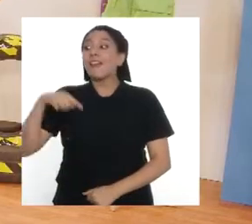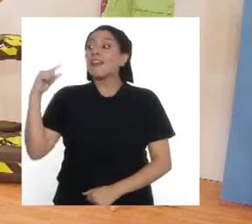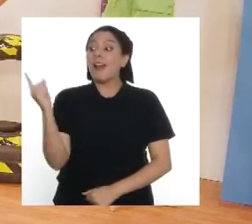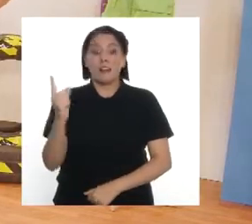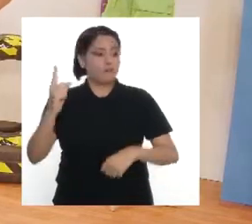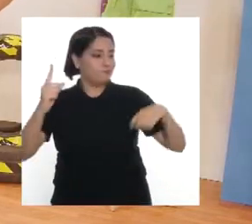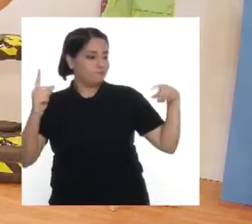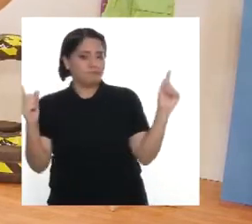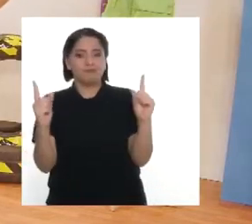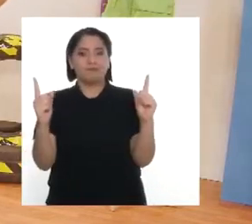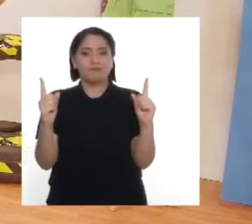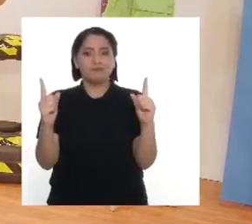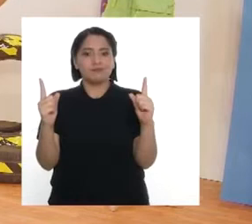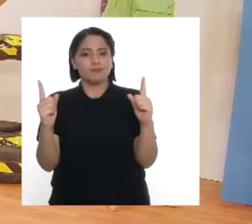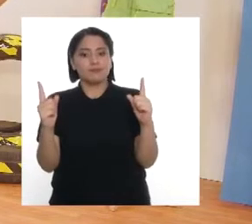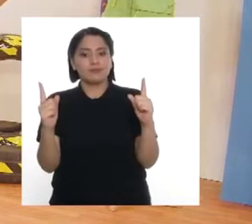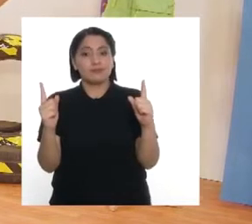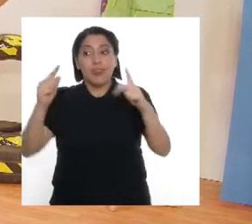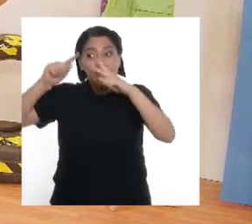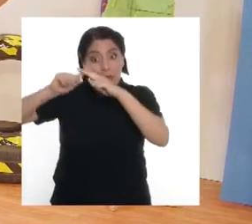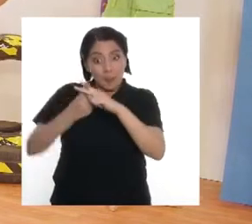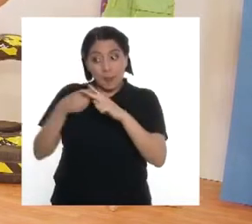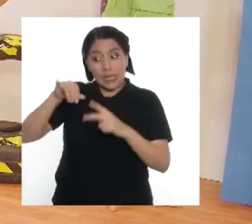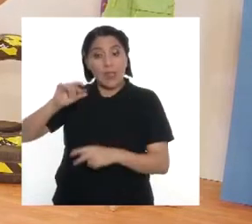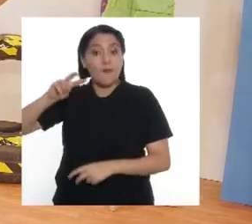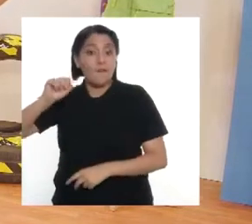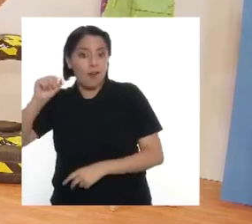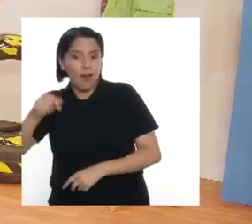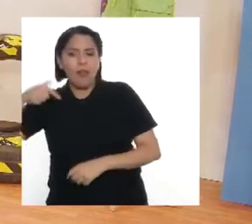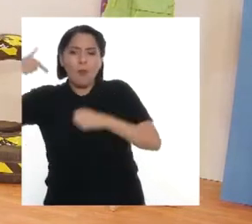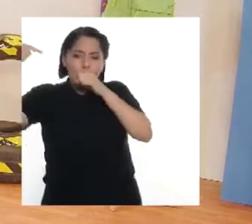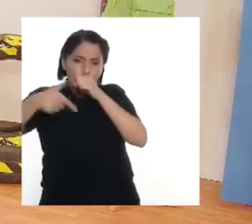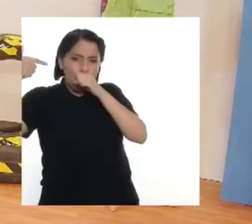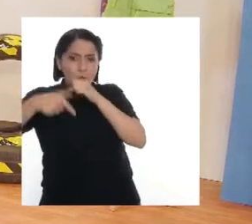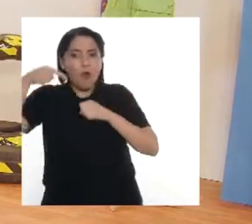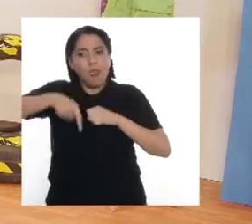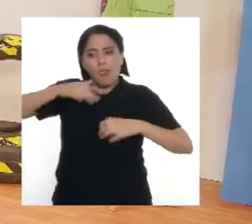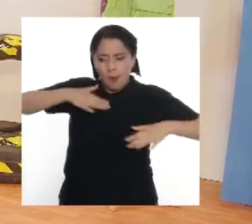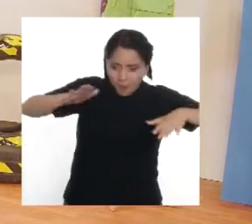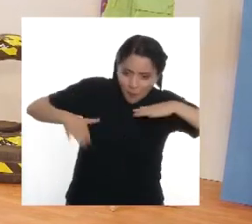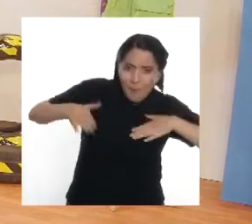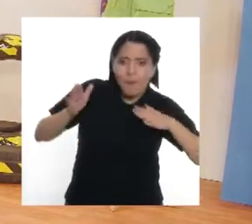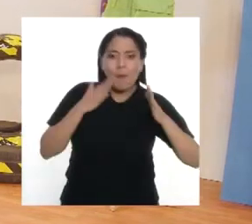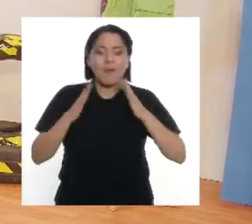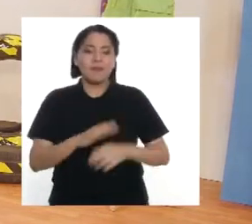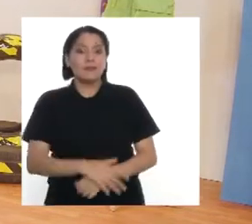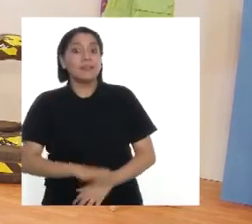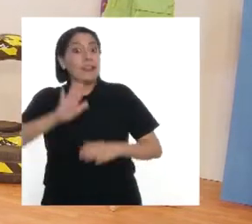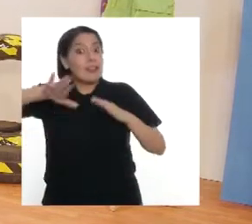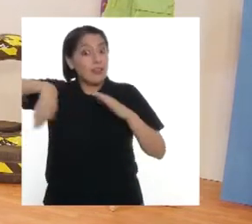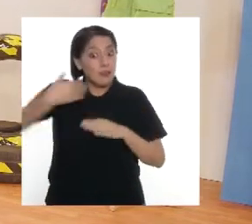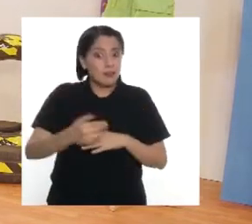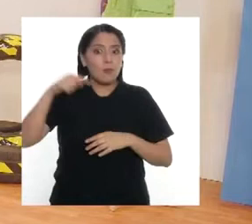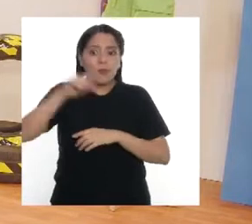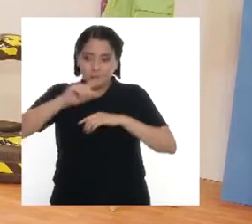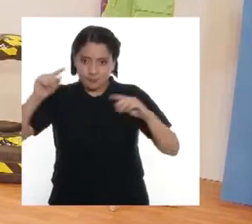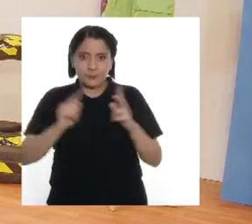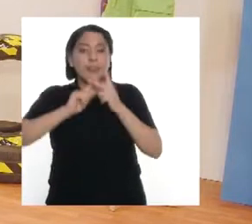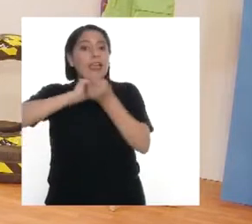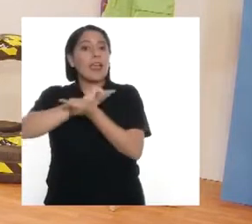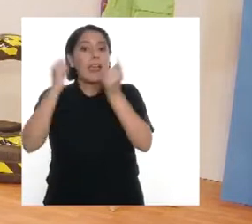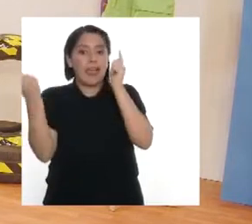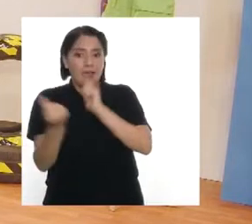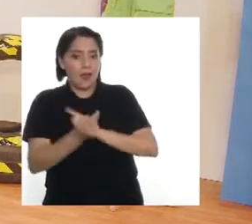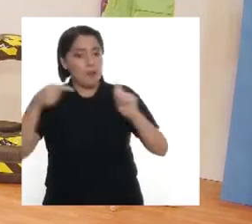Cada uno a un lado del espacio. Comienza Ivana con el rap y Raulín responde con percusión corporal. Luego, será Raulín